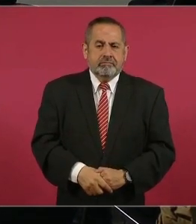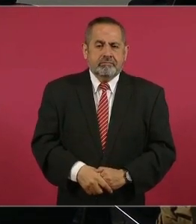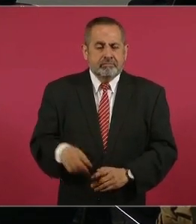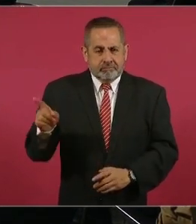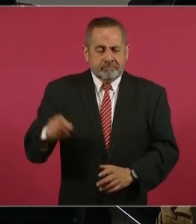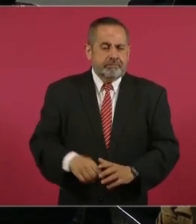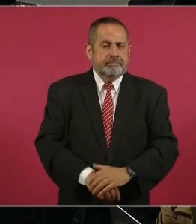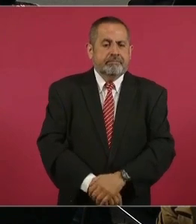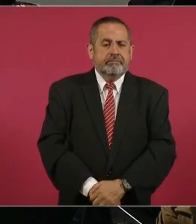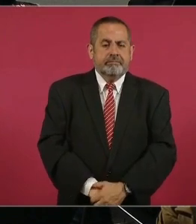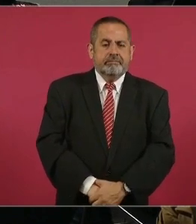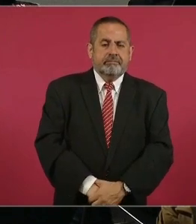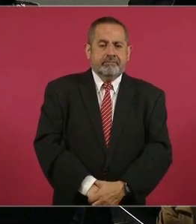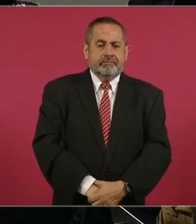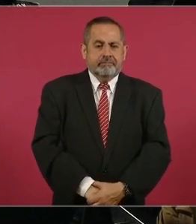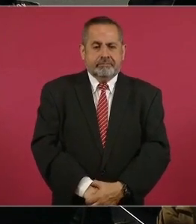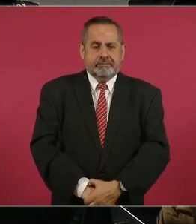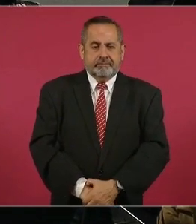Ahí está.